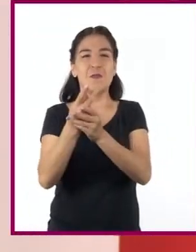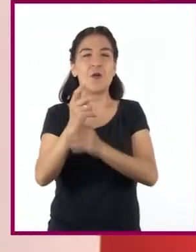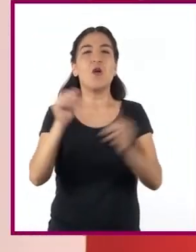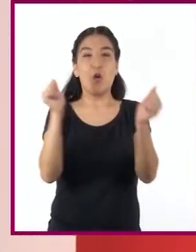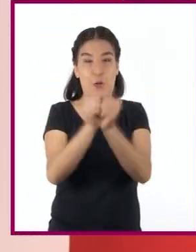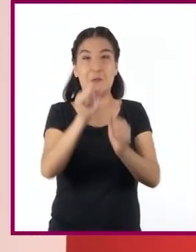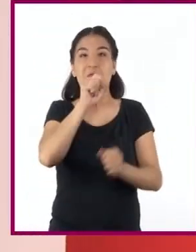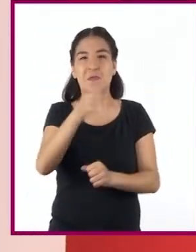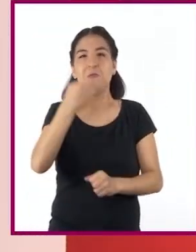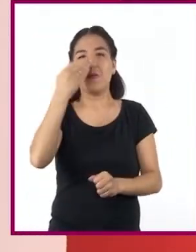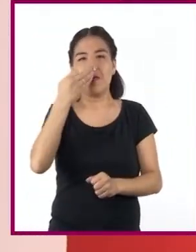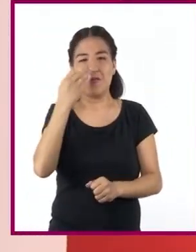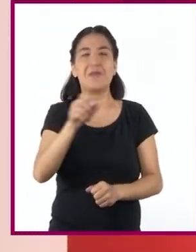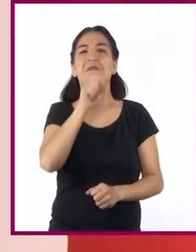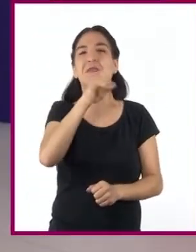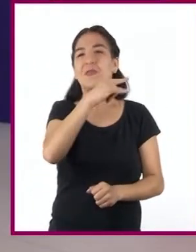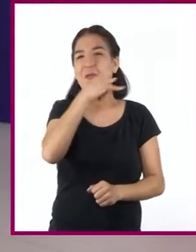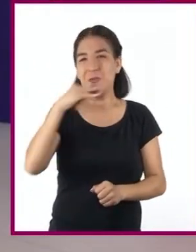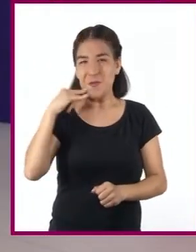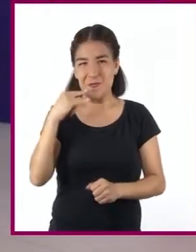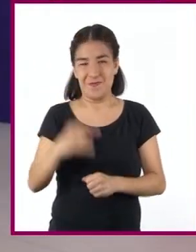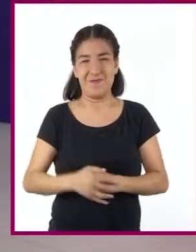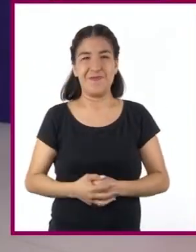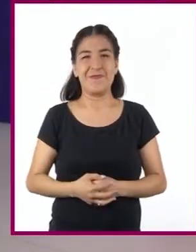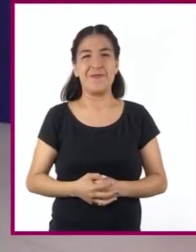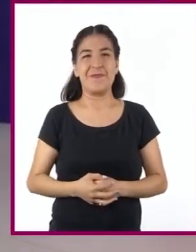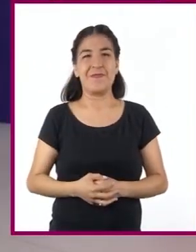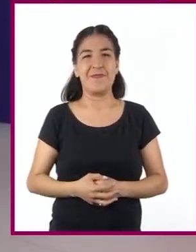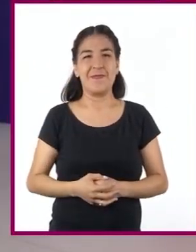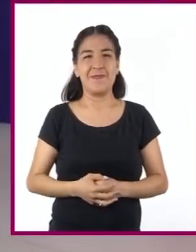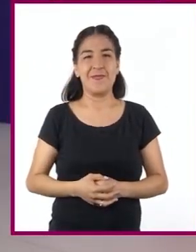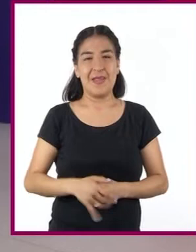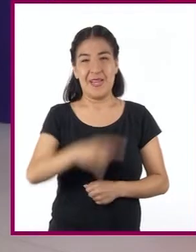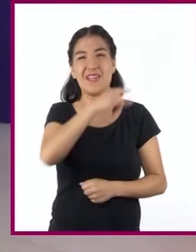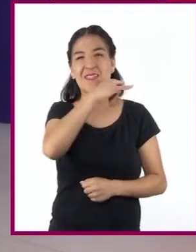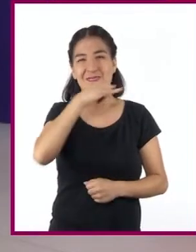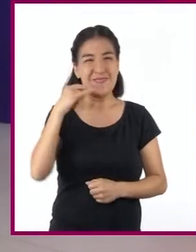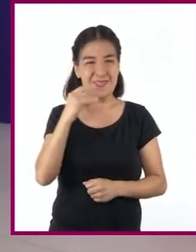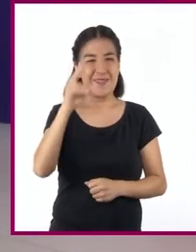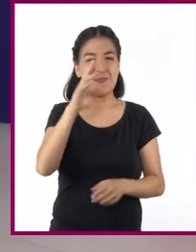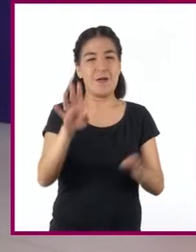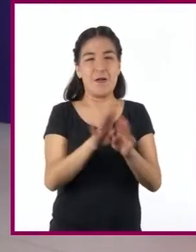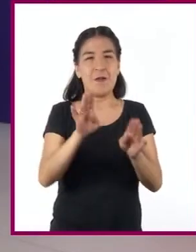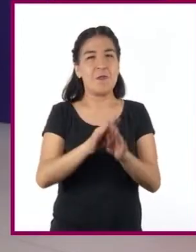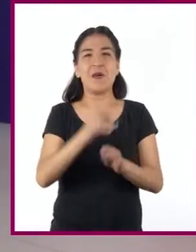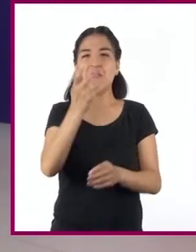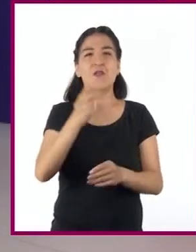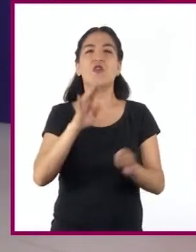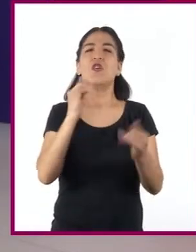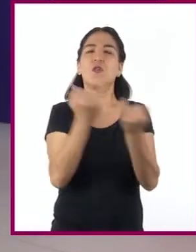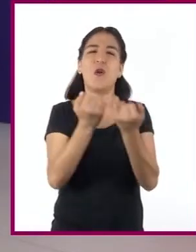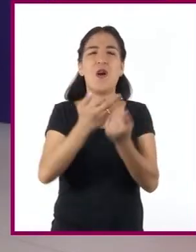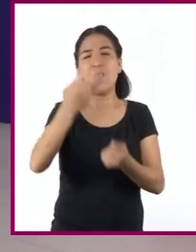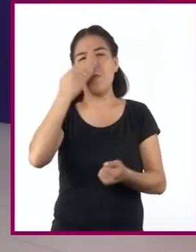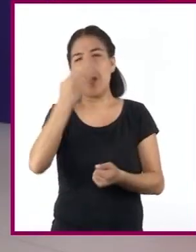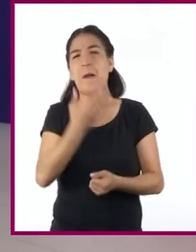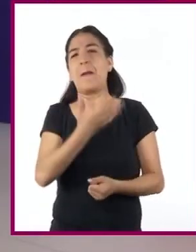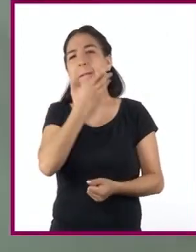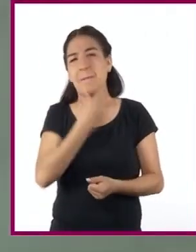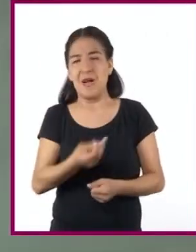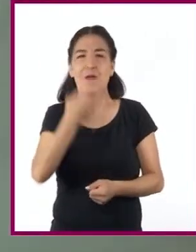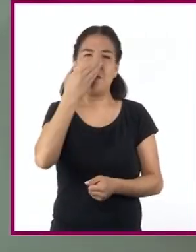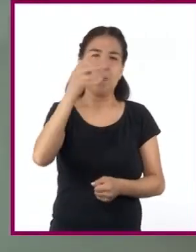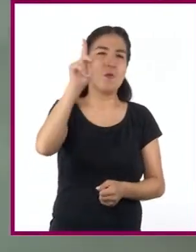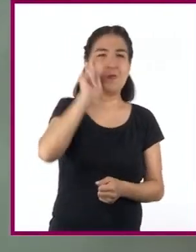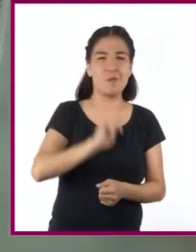flores, como las del chile. Tienen las estructuras reproductivas de la flor macho y de la hembra en una sola